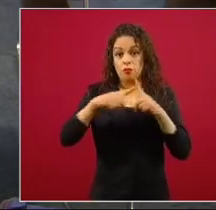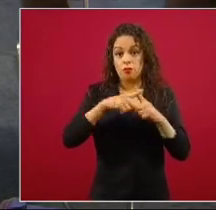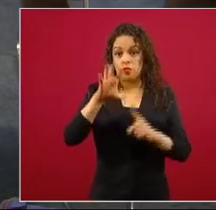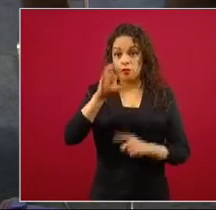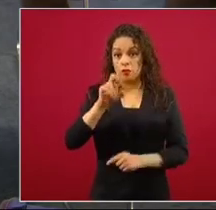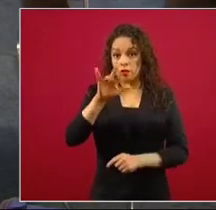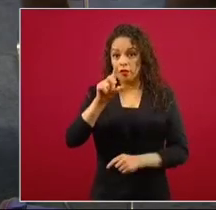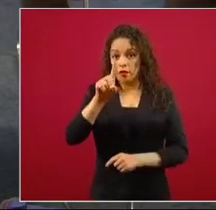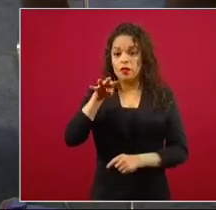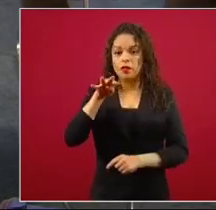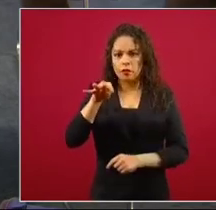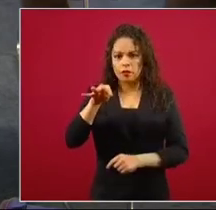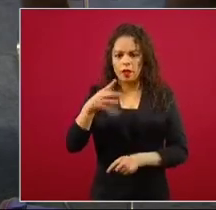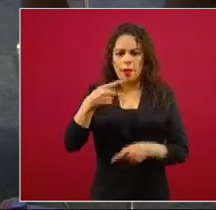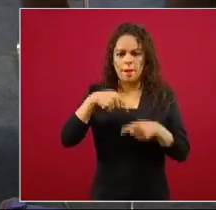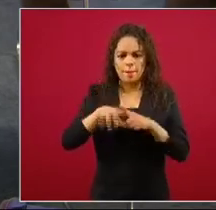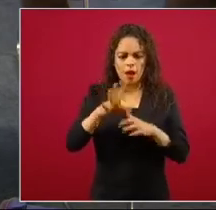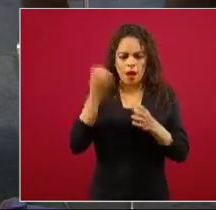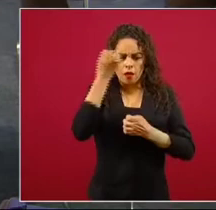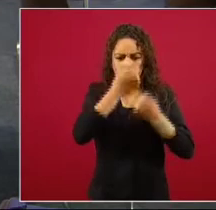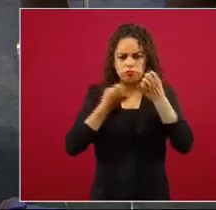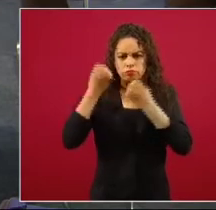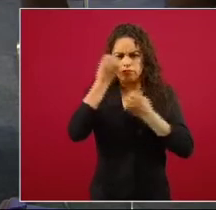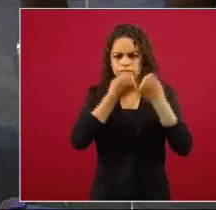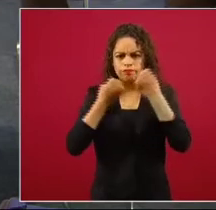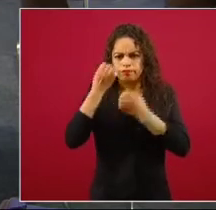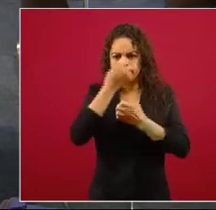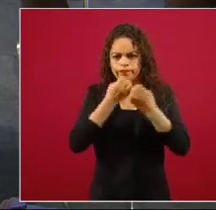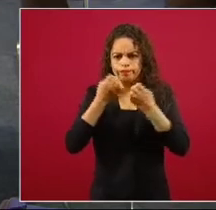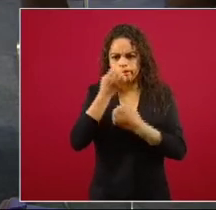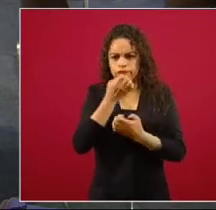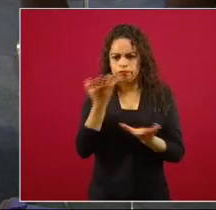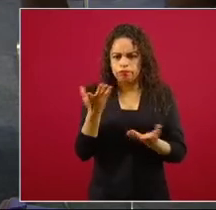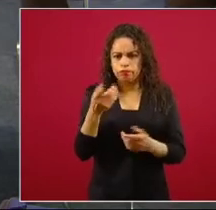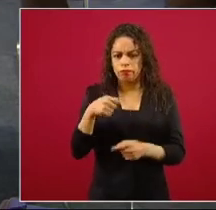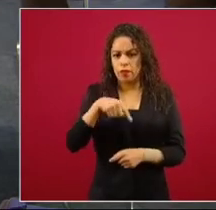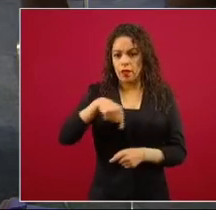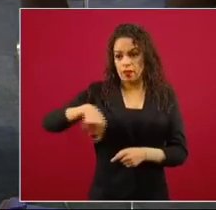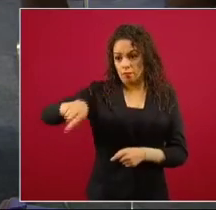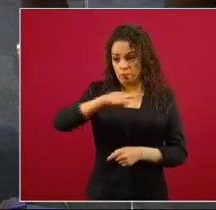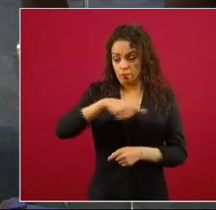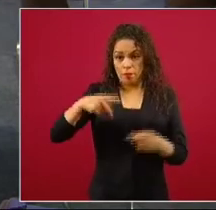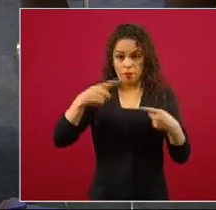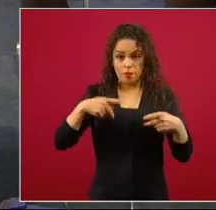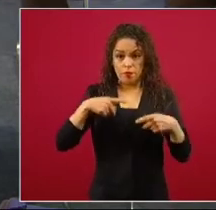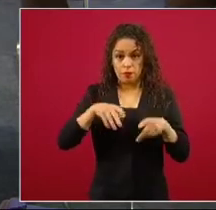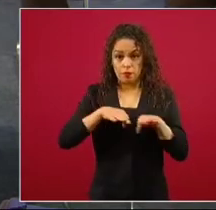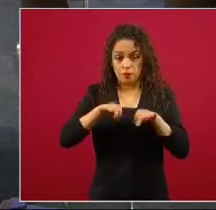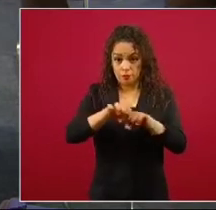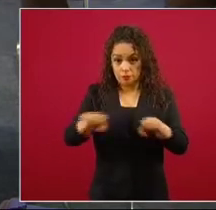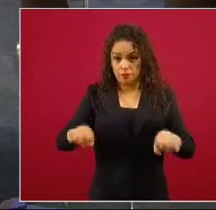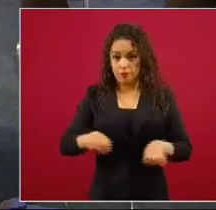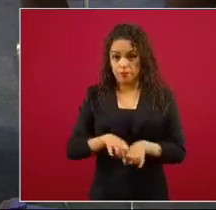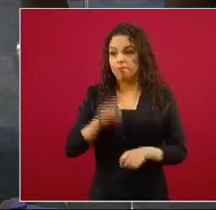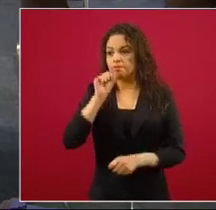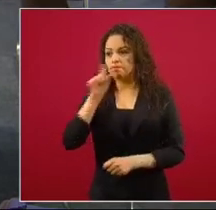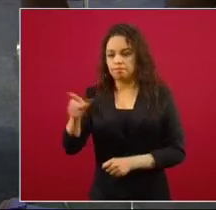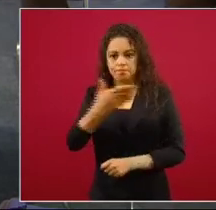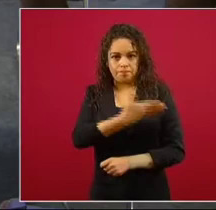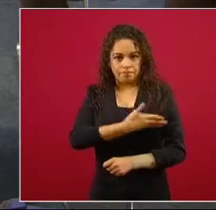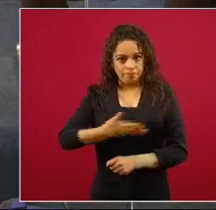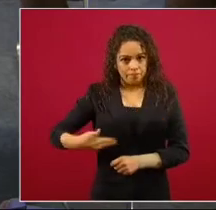el estudio de casos, entre ellos, bueno, sabemos están aquí algunos de los integrantes del gabinete, del presidente, el propio